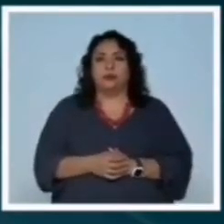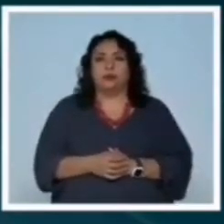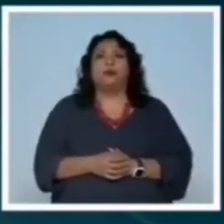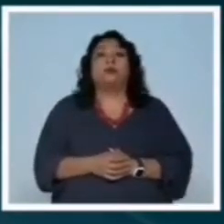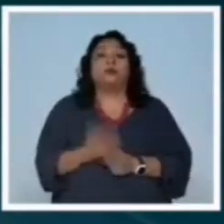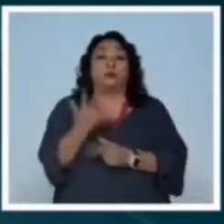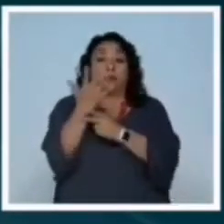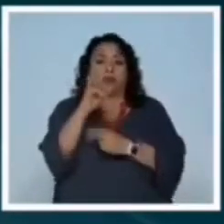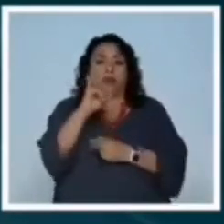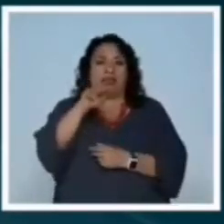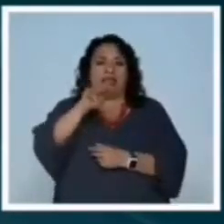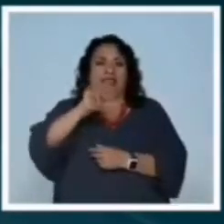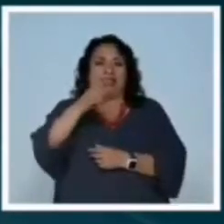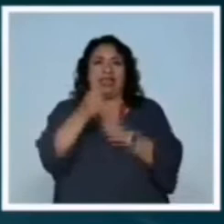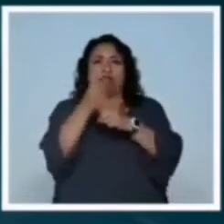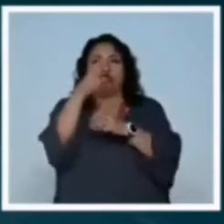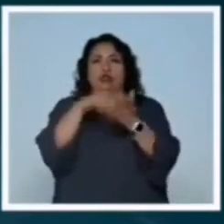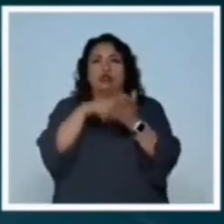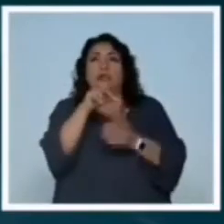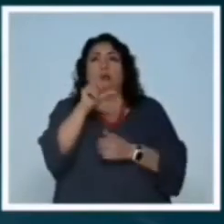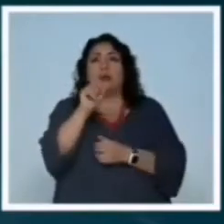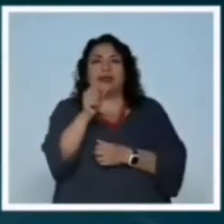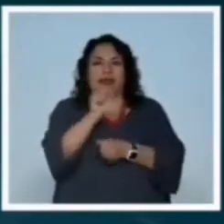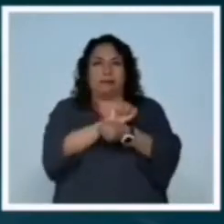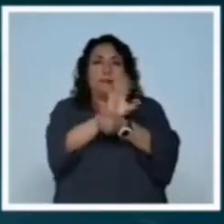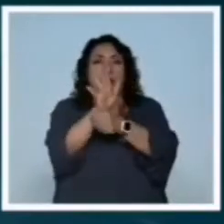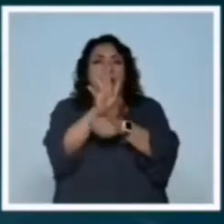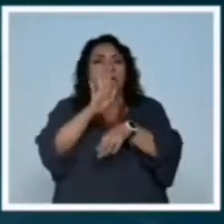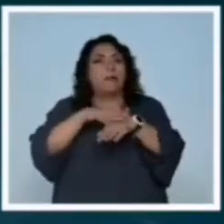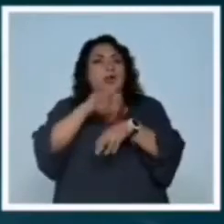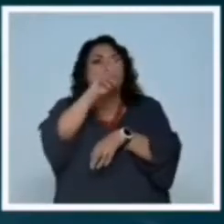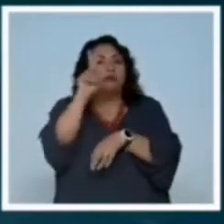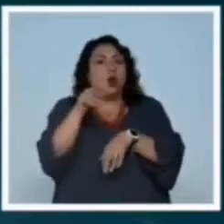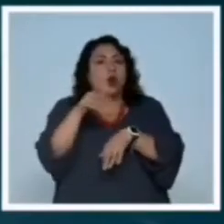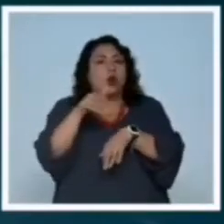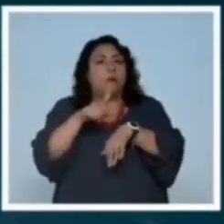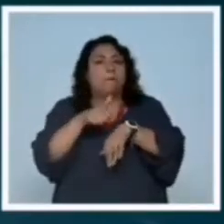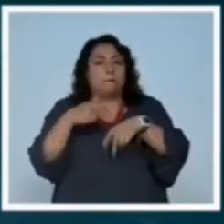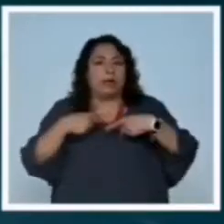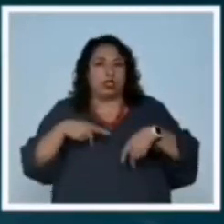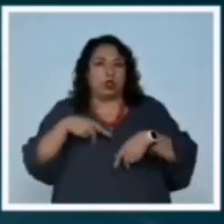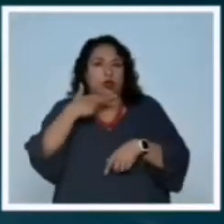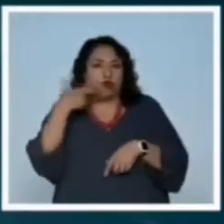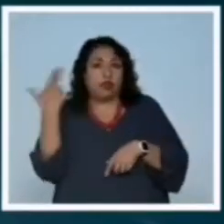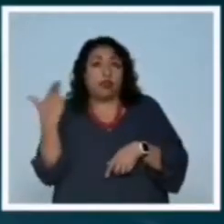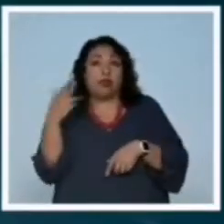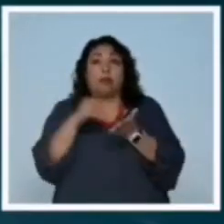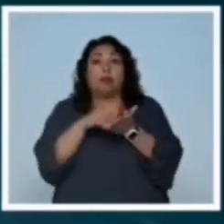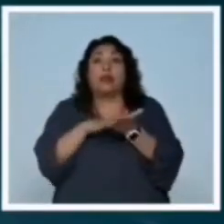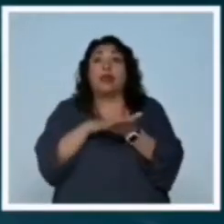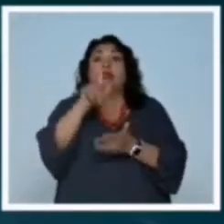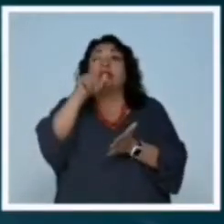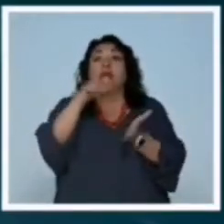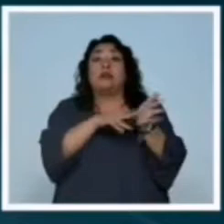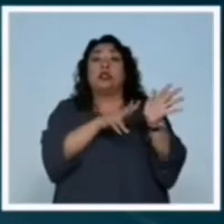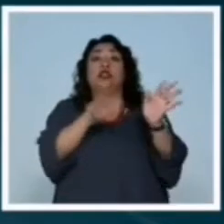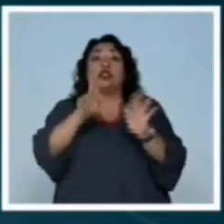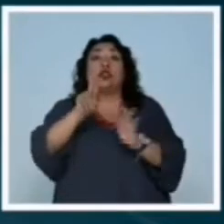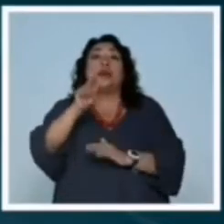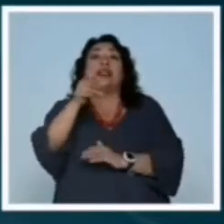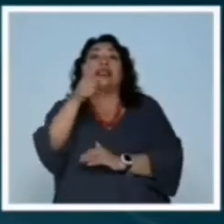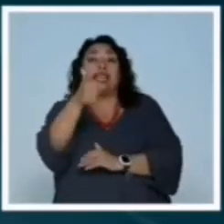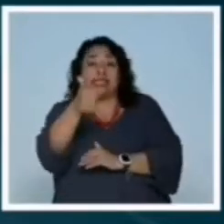de acuerdo al inegi en el 2020 con la pandemia aumentó el número de suicidios registrándose siete mil 896 casos